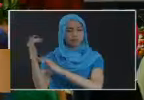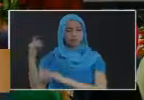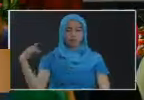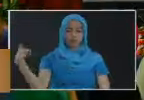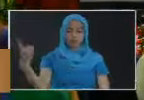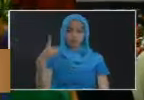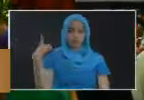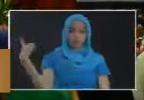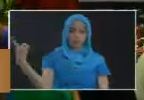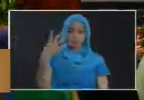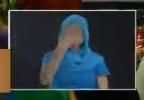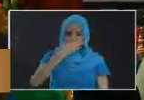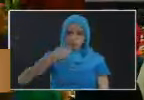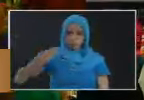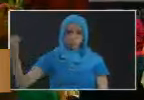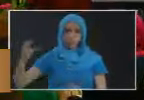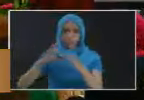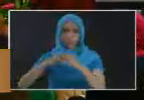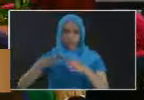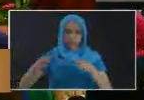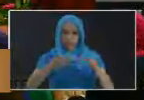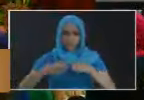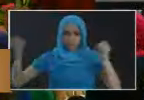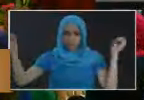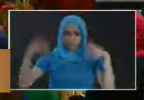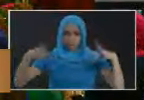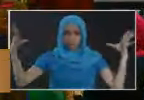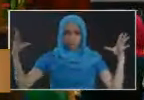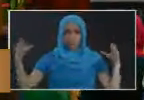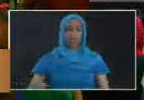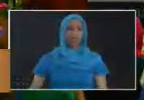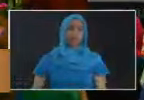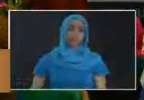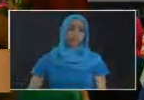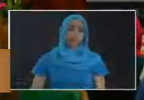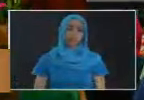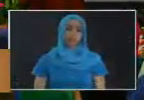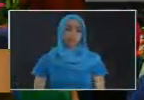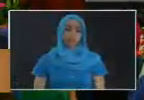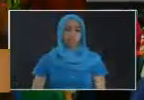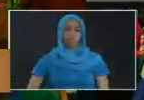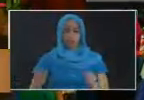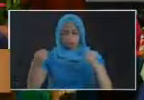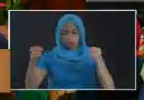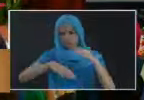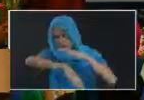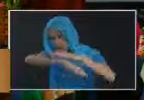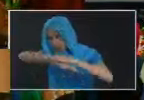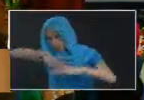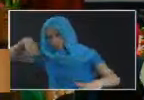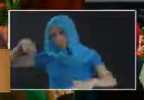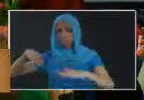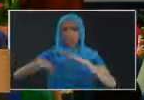Todo espíritu de hechicería, de brujería, lo he hecho fuera de tu